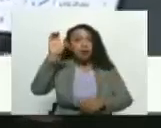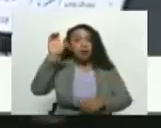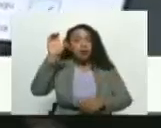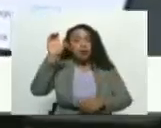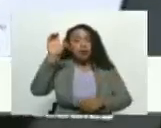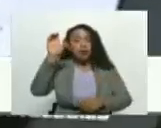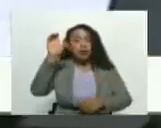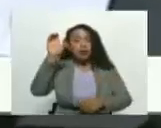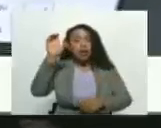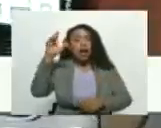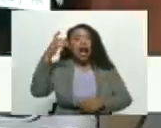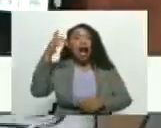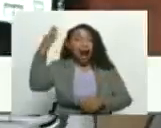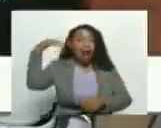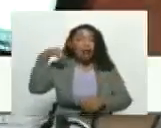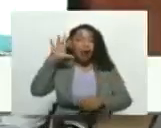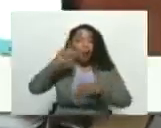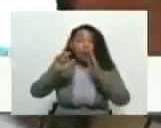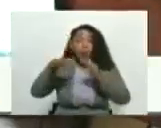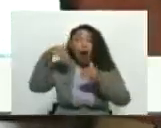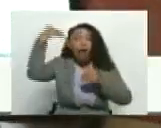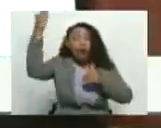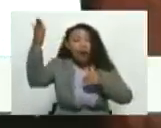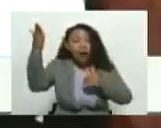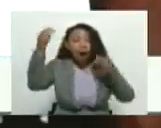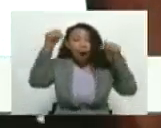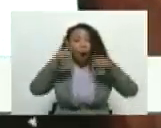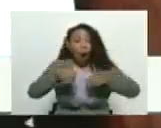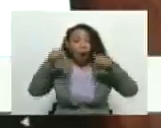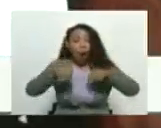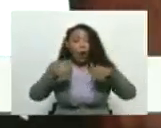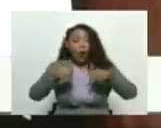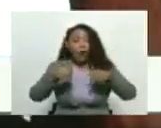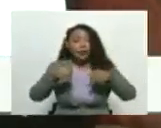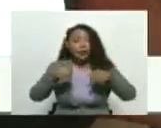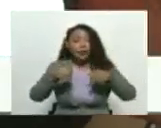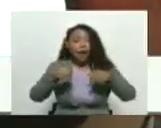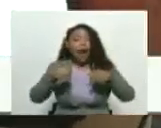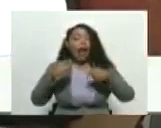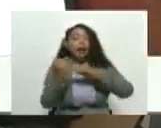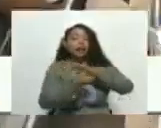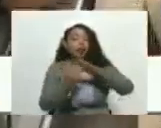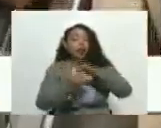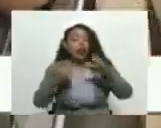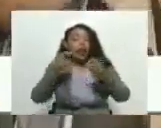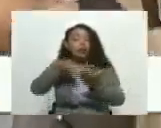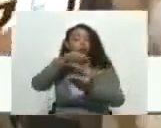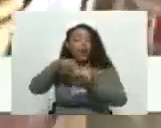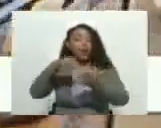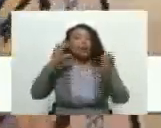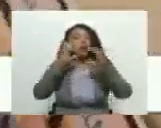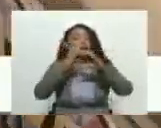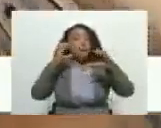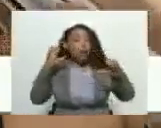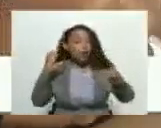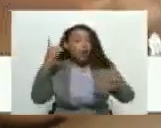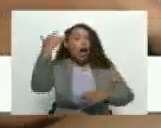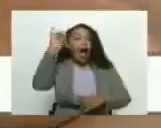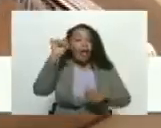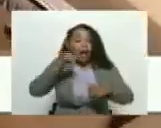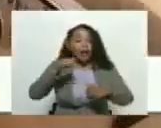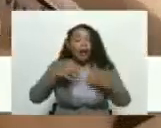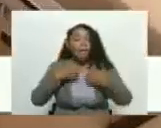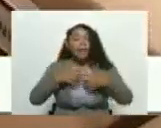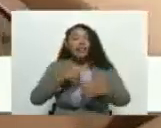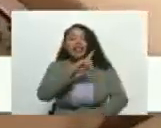importar estas placas. Hoy, bajo los lineamientos del Instituto Nacional de Transporte Terrestre, tenemos una empresa